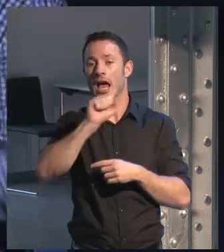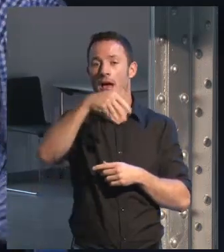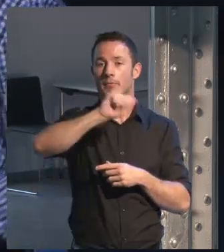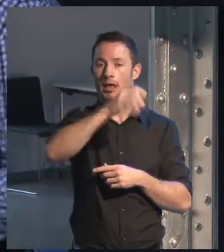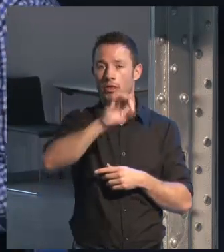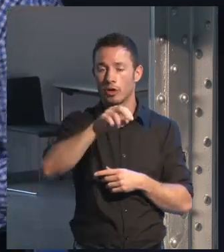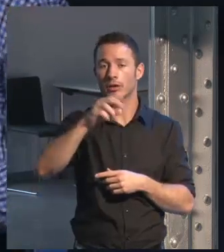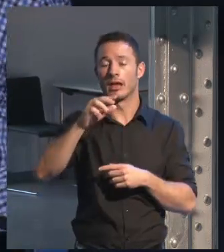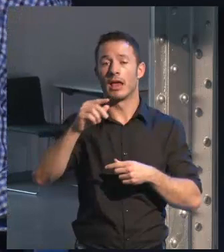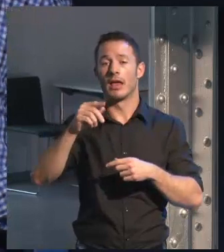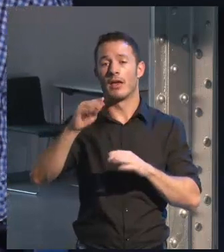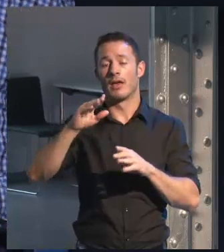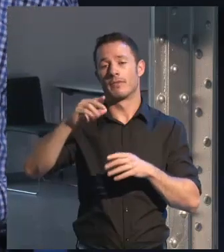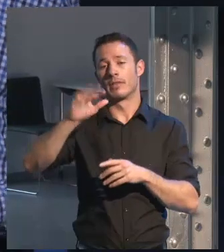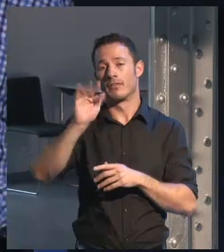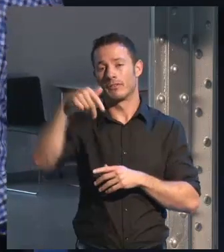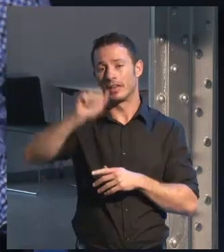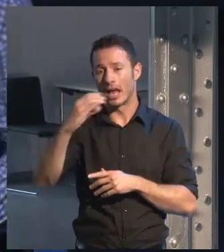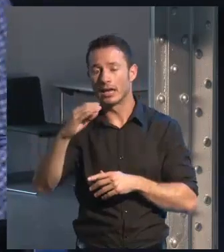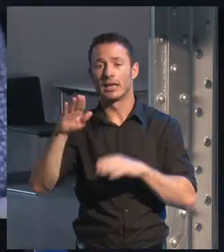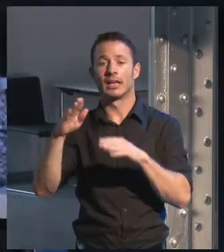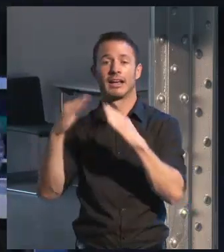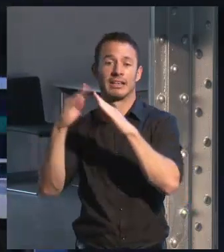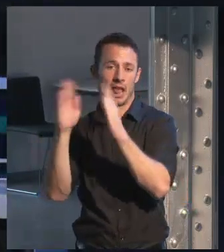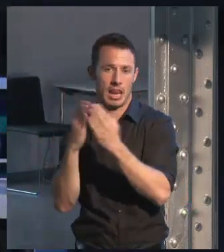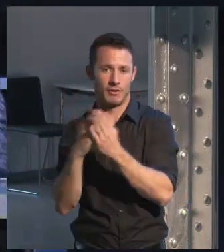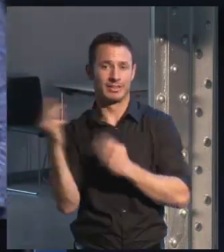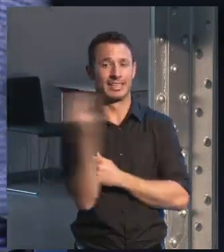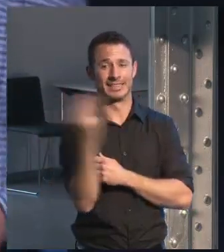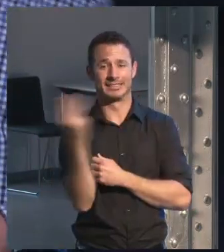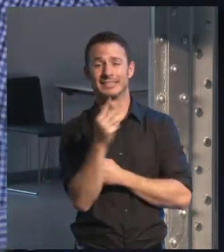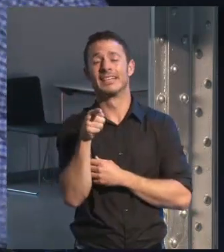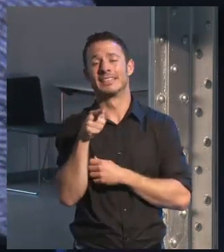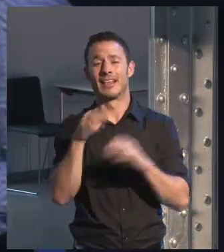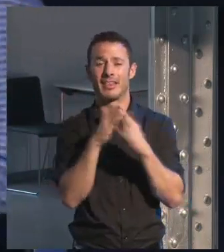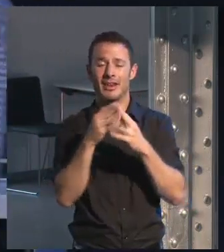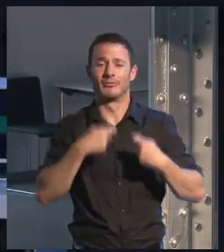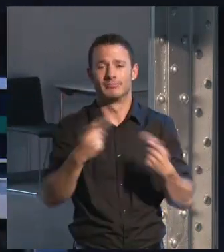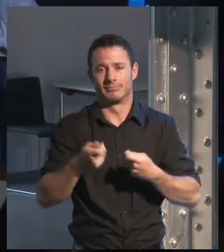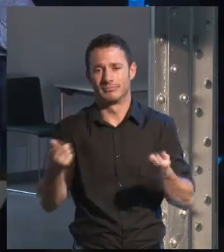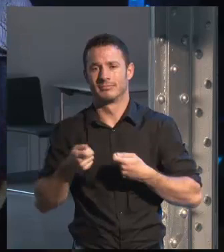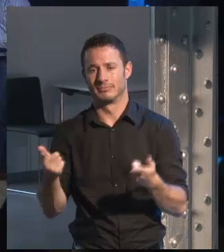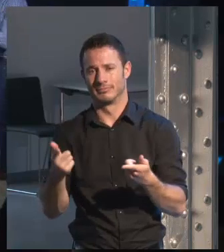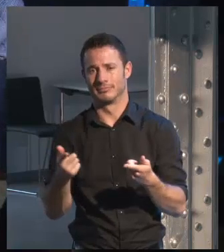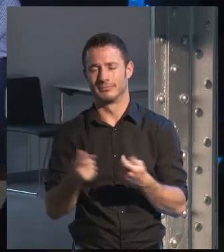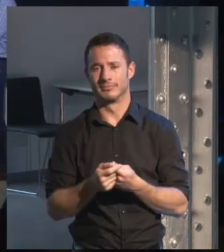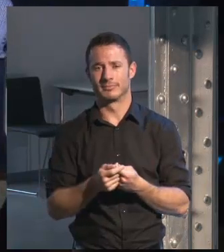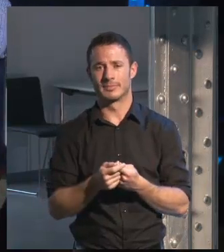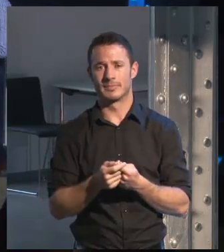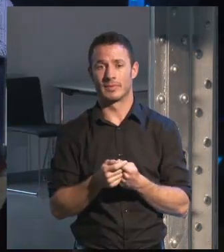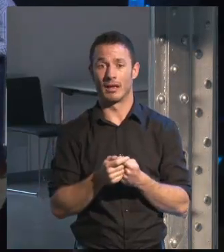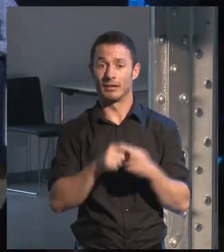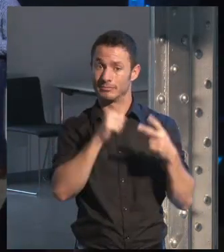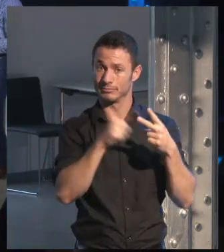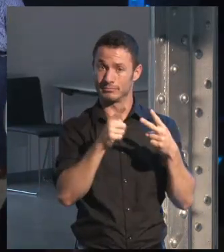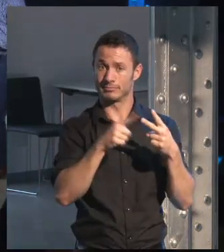Amazon, Fnac y la Casa del Libro, que son las tres tiendas donde se gasta más dinero en libros aquí en España. El otro